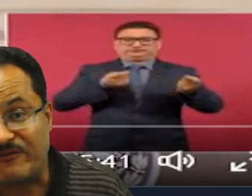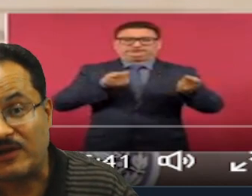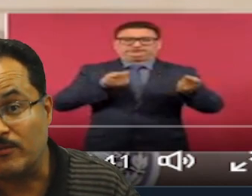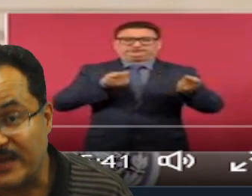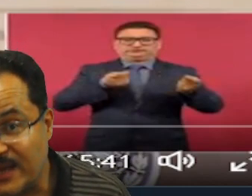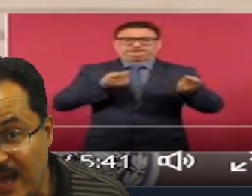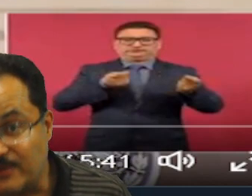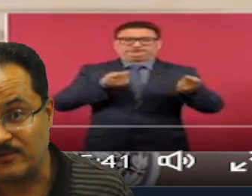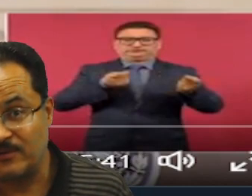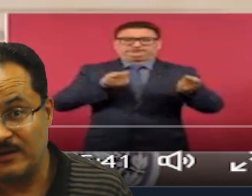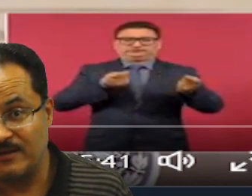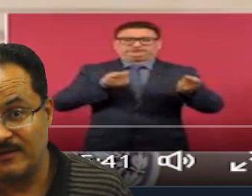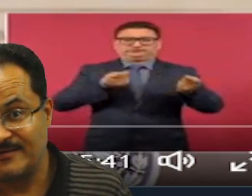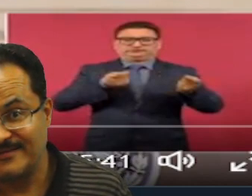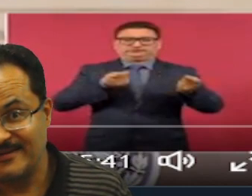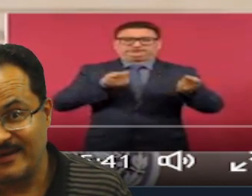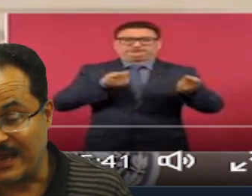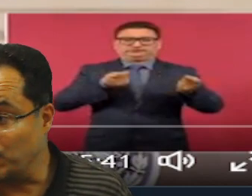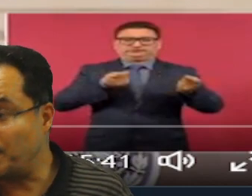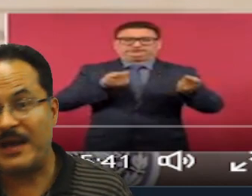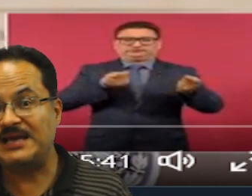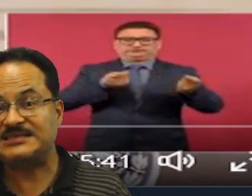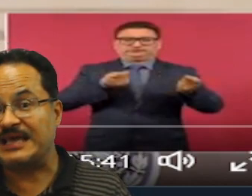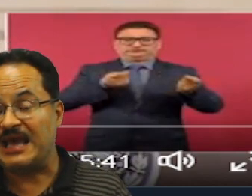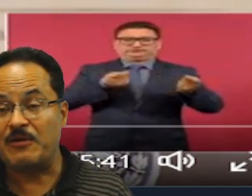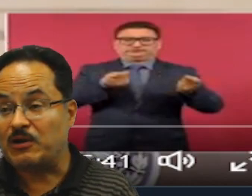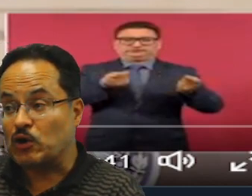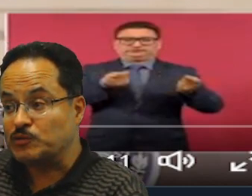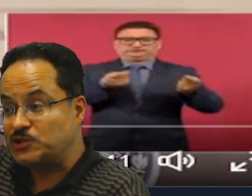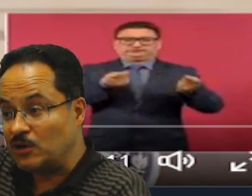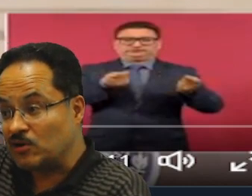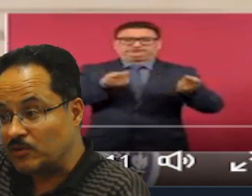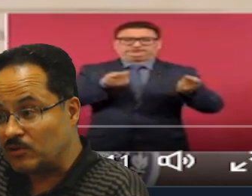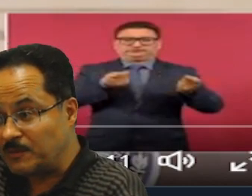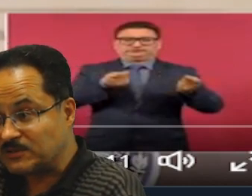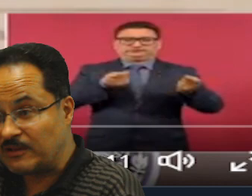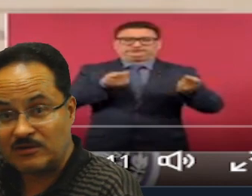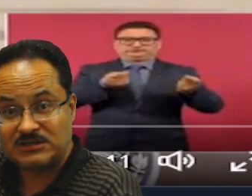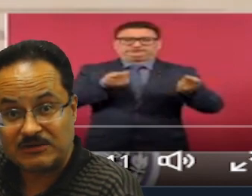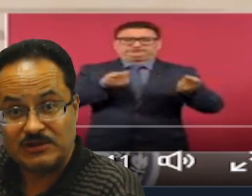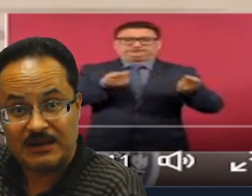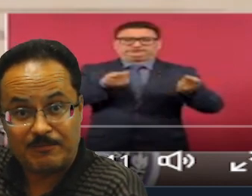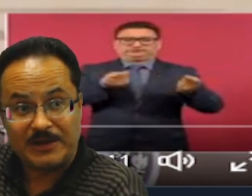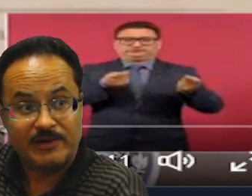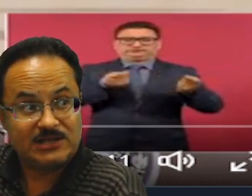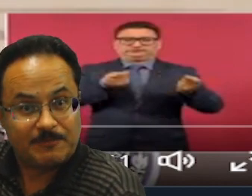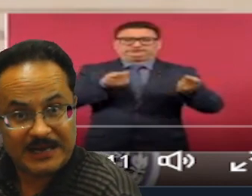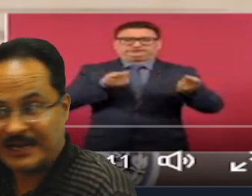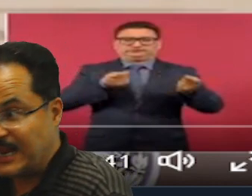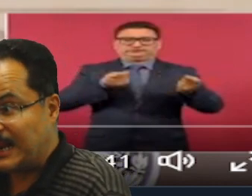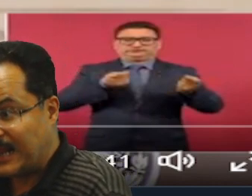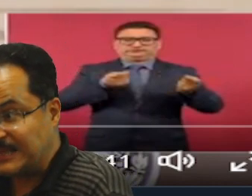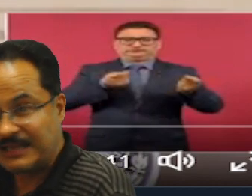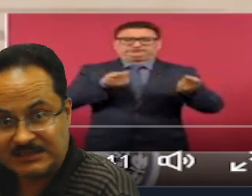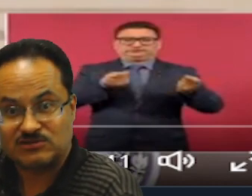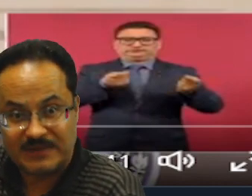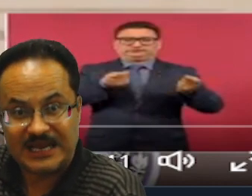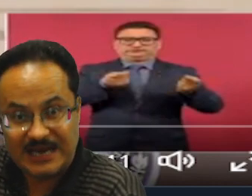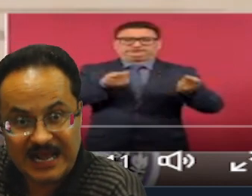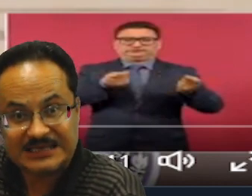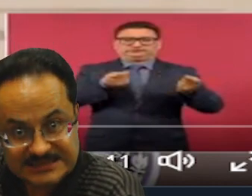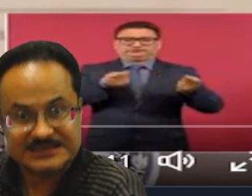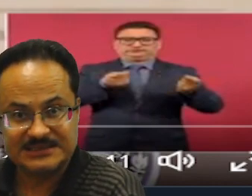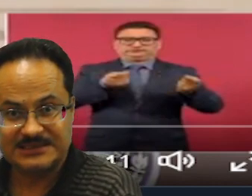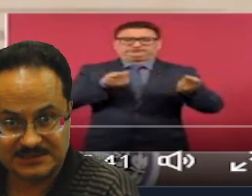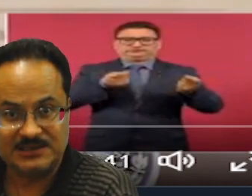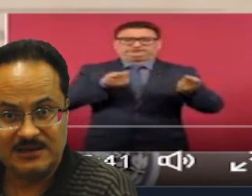narcotráfico mexicano que en un país que ya no hay corrupción como López Obrador sacude el pañuelito para engañar a la gente en sus